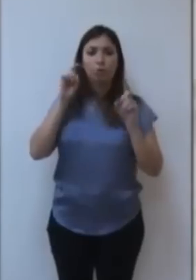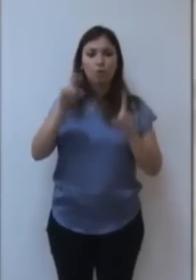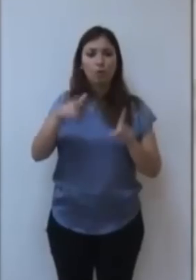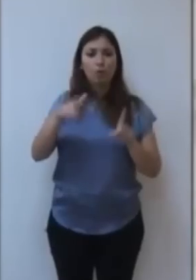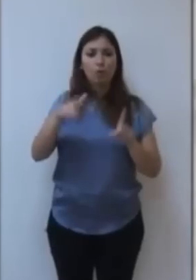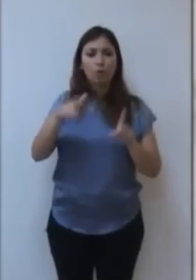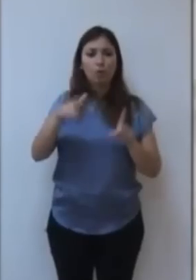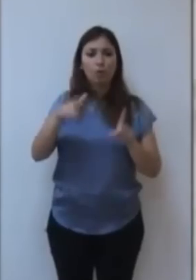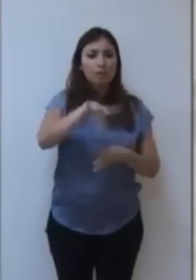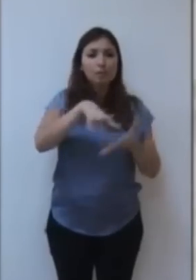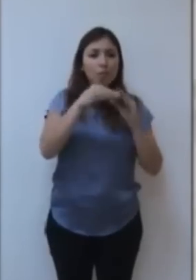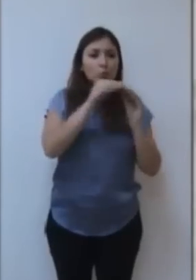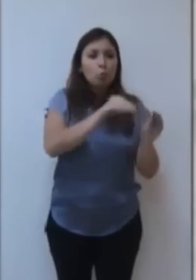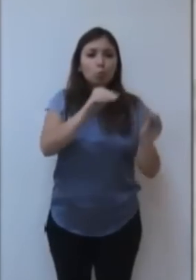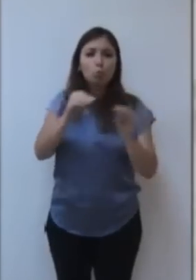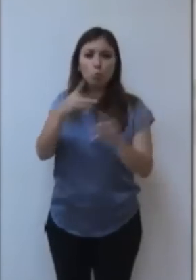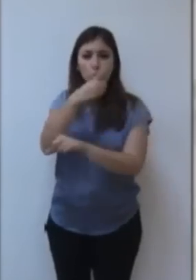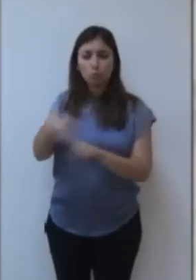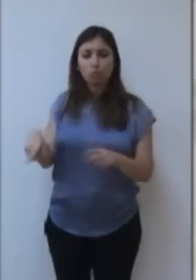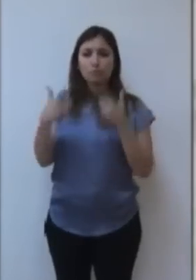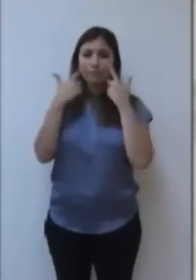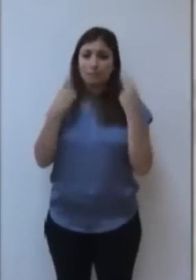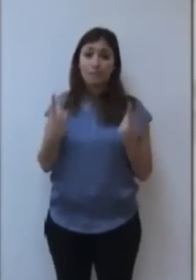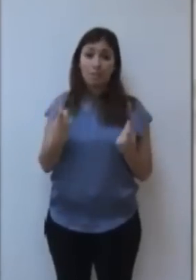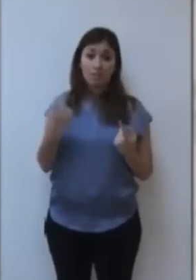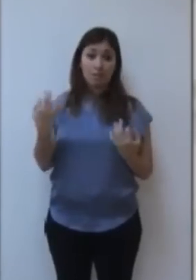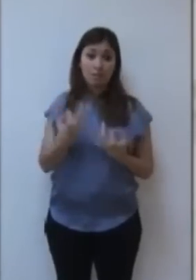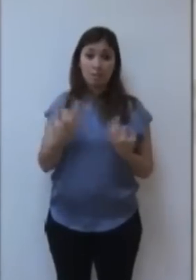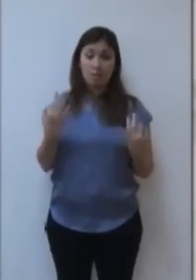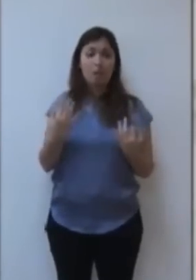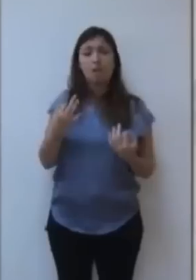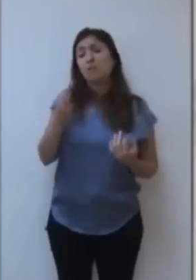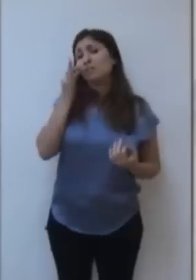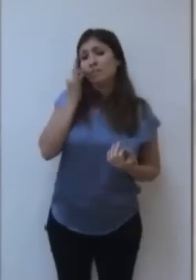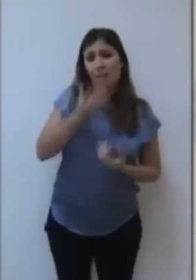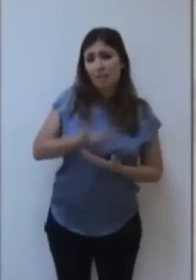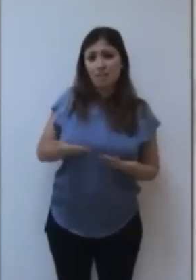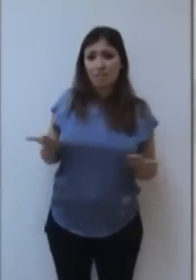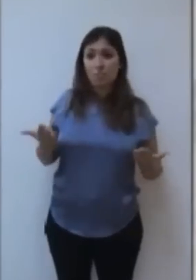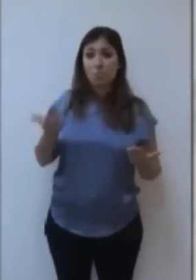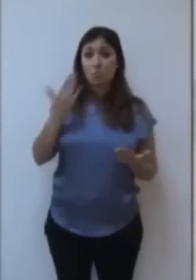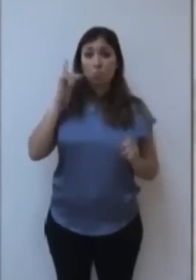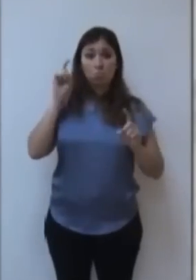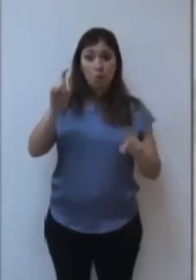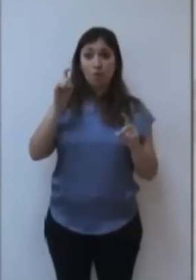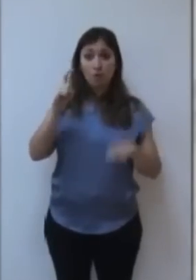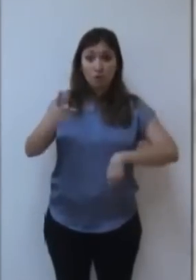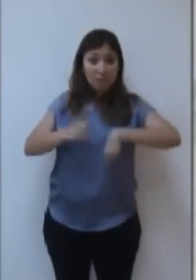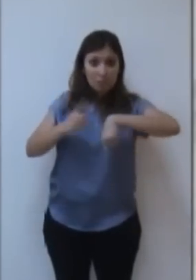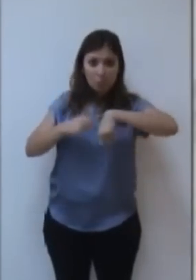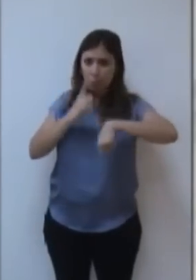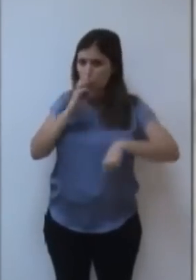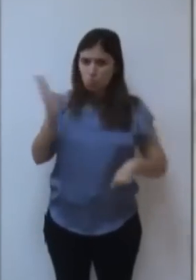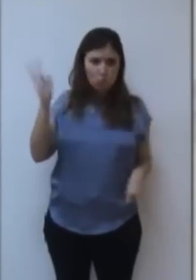casi específicamente para ellos, pero que hay una necesidad y una realidad más que una necesidad, y es que los profesores casi no cuentan con tiempo.